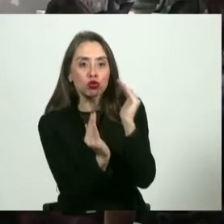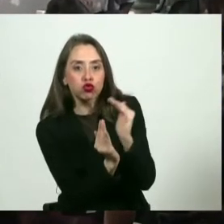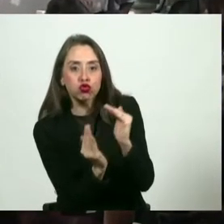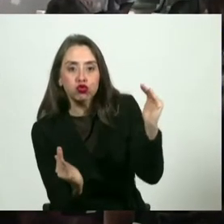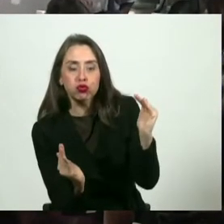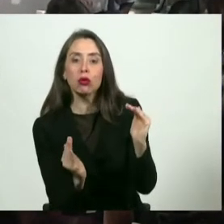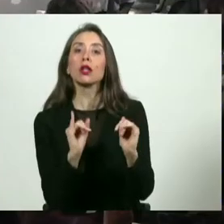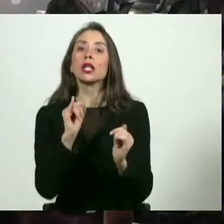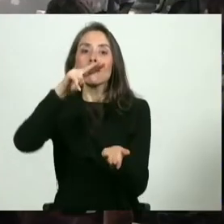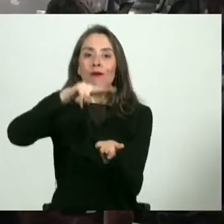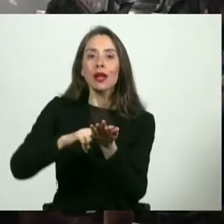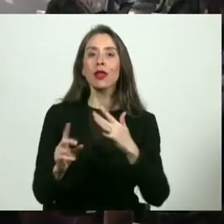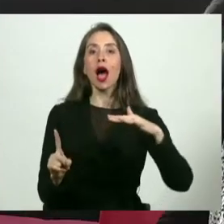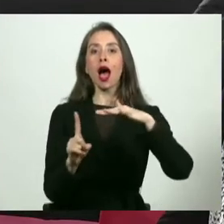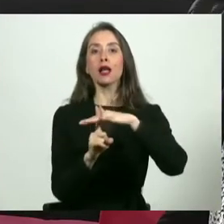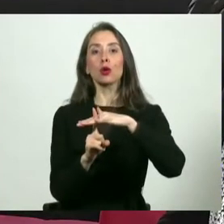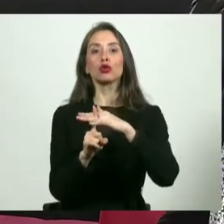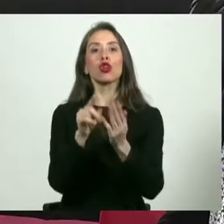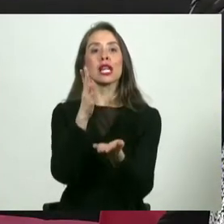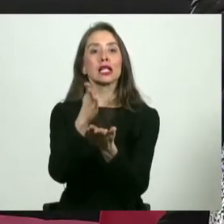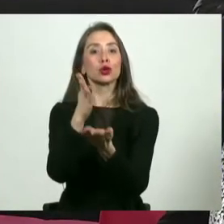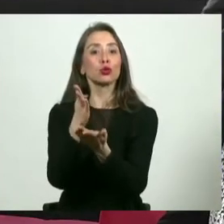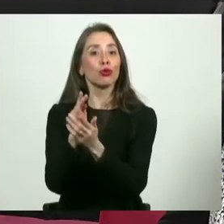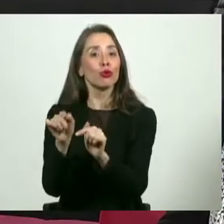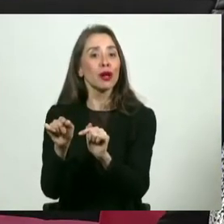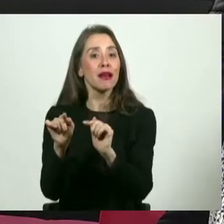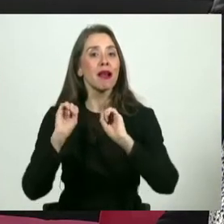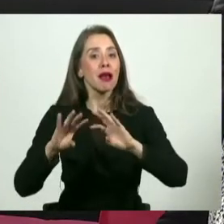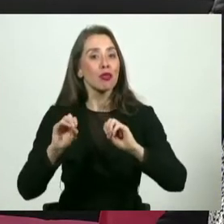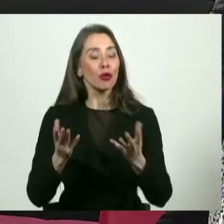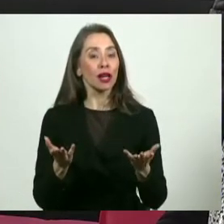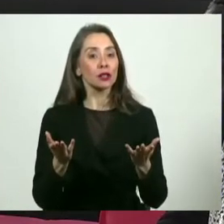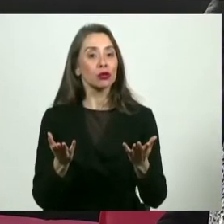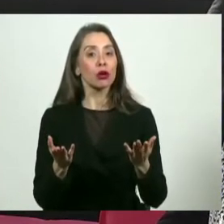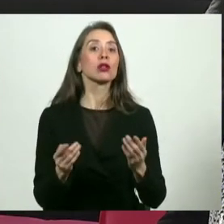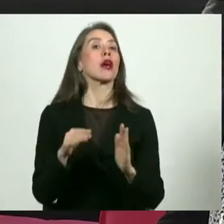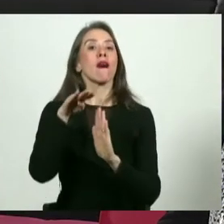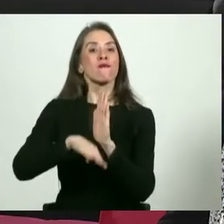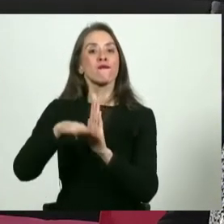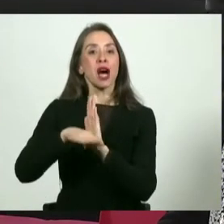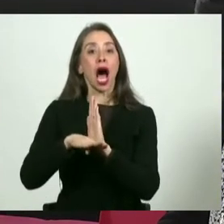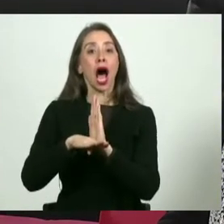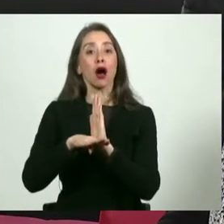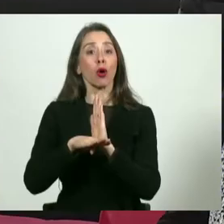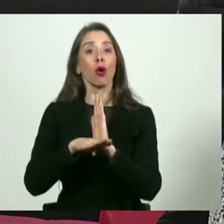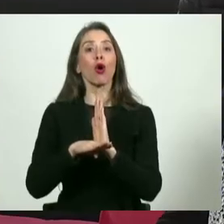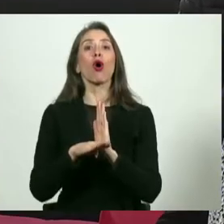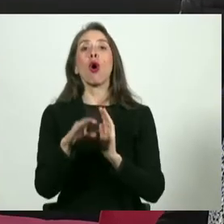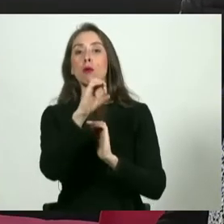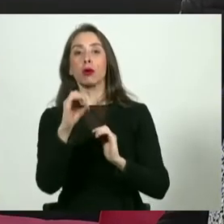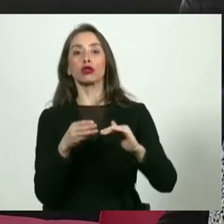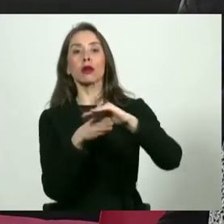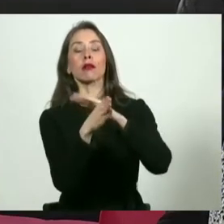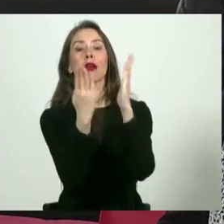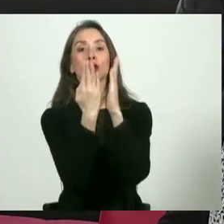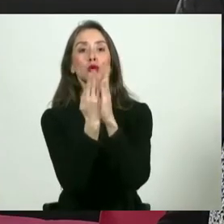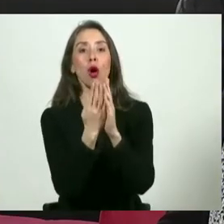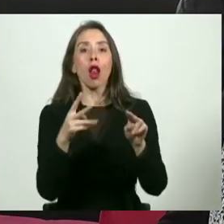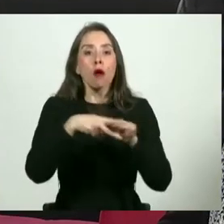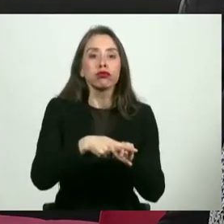para una auténtica inclusión educacional? Porque efectivamente también el bajo nivel de escolarización es una barrera de entrada para